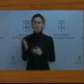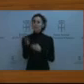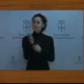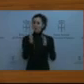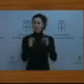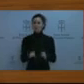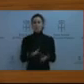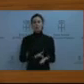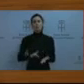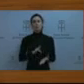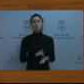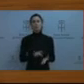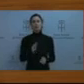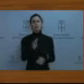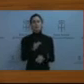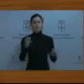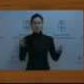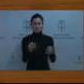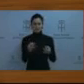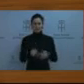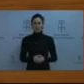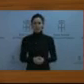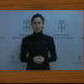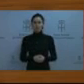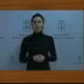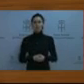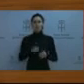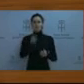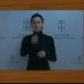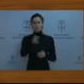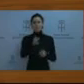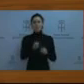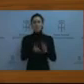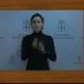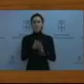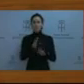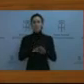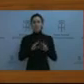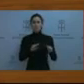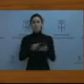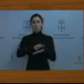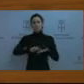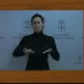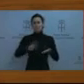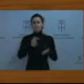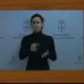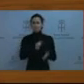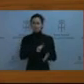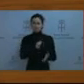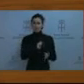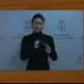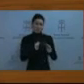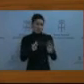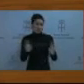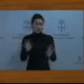donde se instaba a que los países avanzaran en el etiquetado nacional. Bueno,